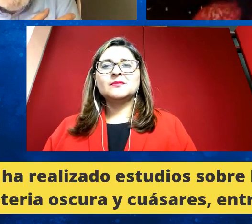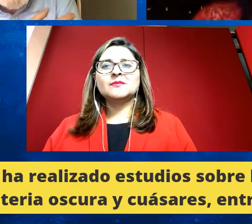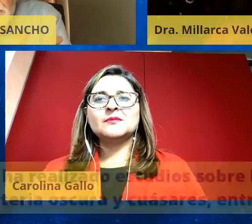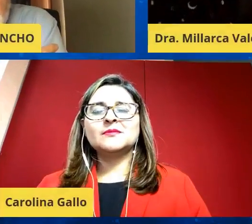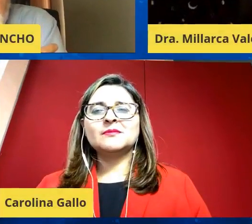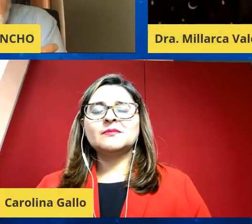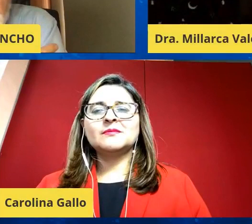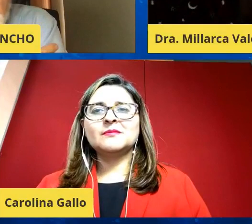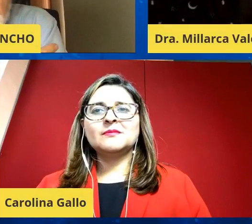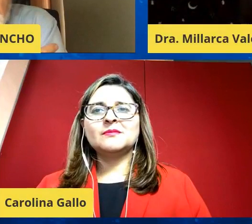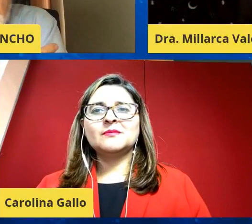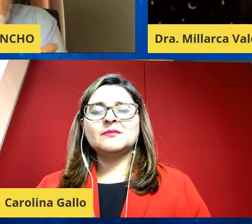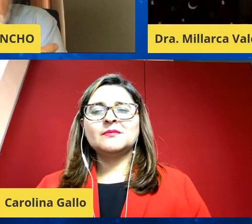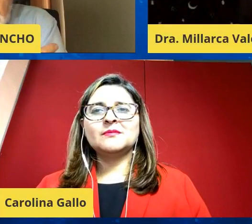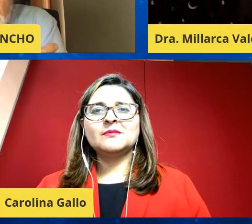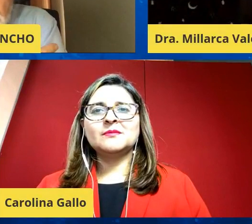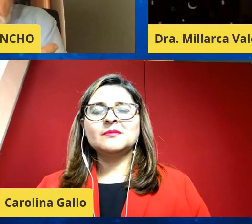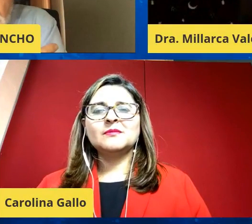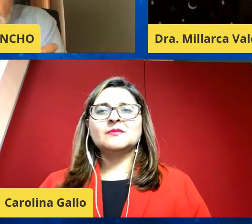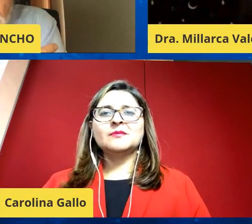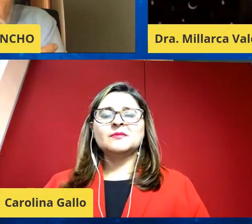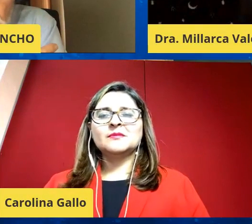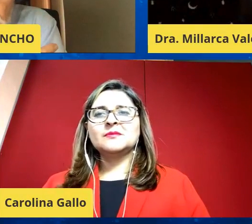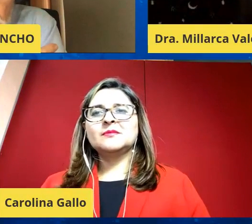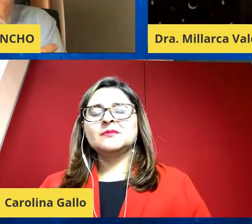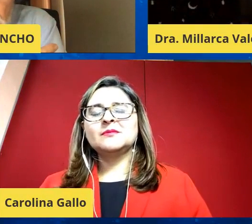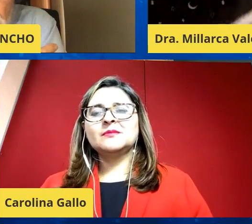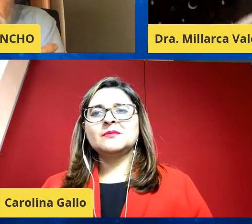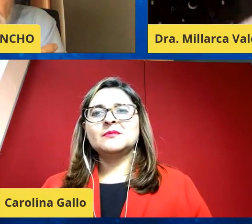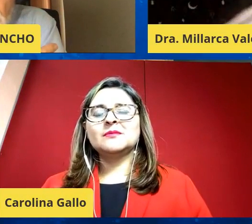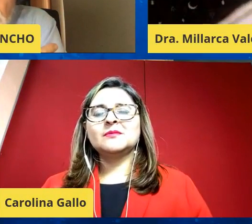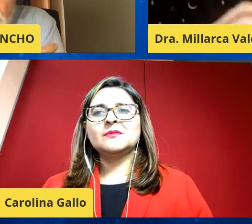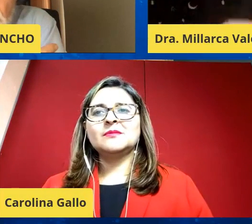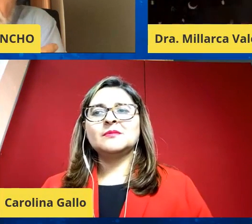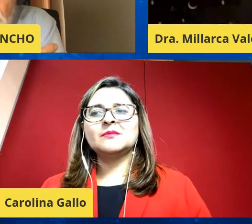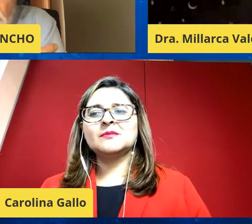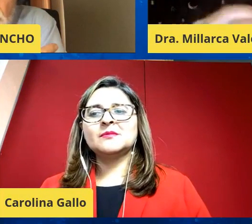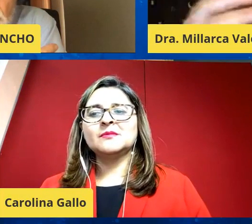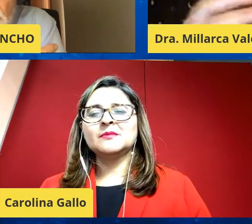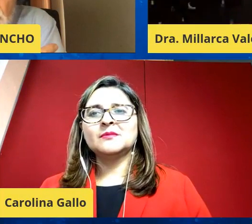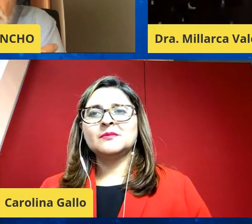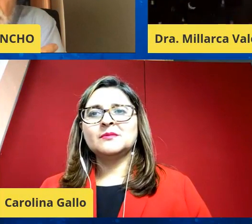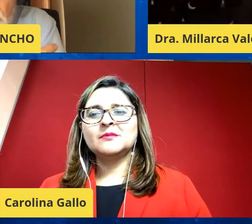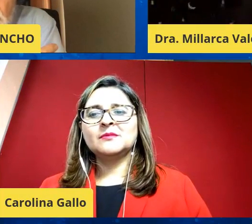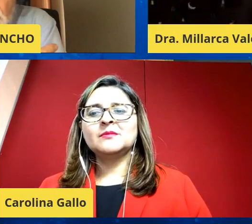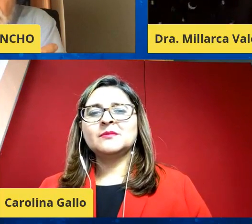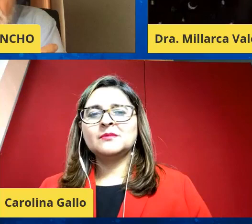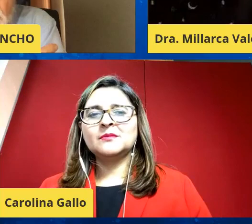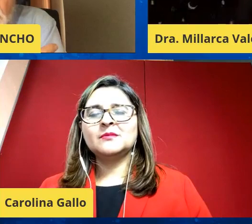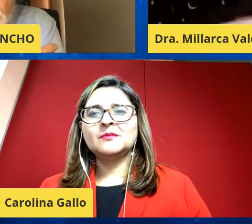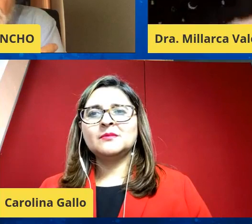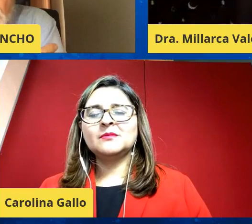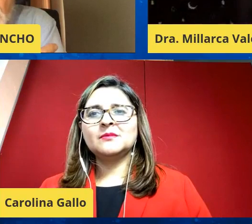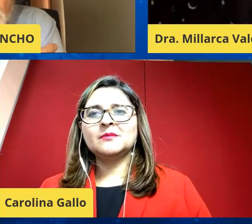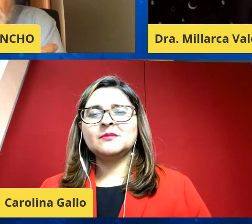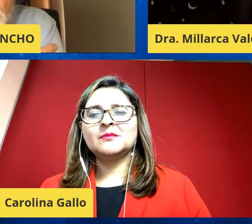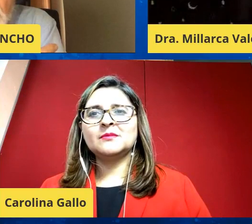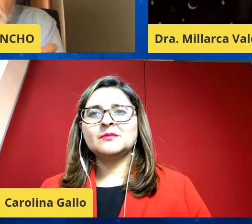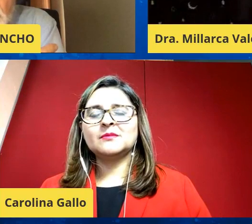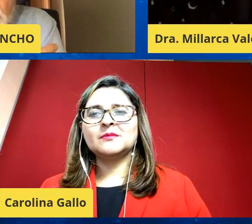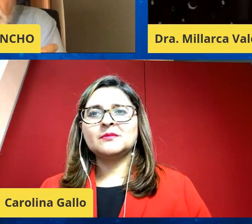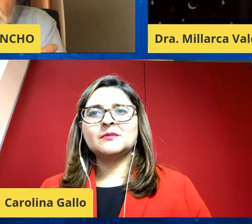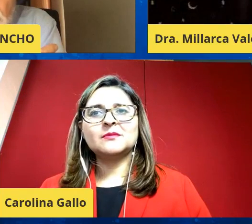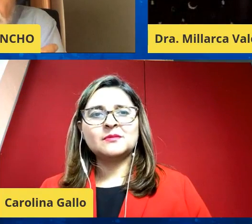soluciones. Entonces yo creo que es muy importante, o sea, hay un cambio de paradigma que tenemos que hacer y que yo de